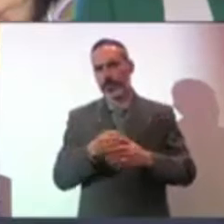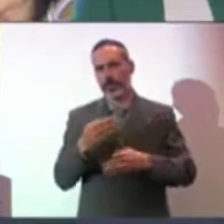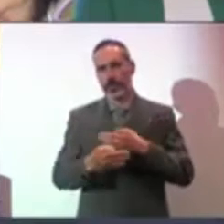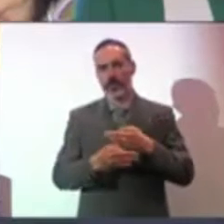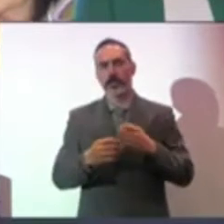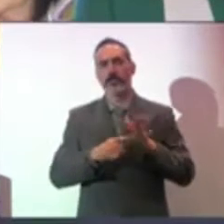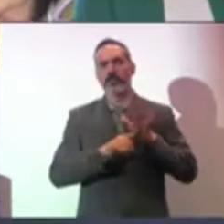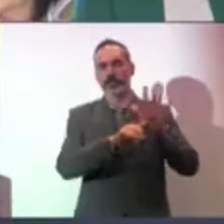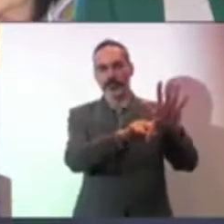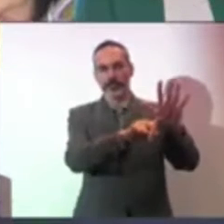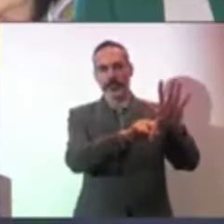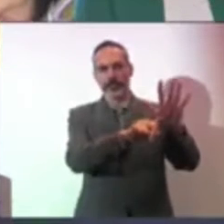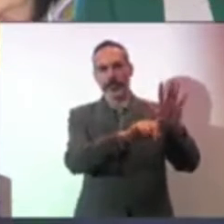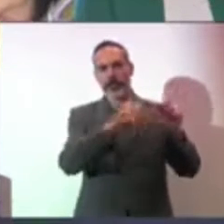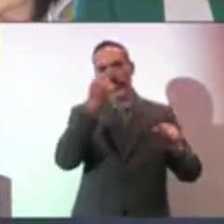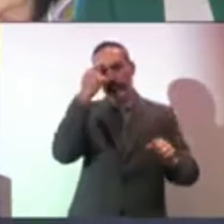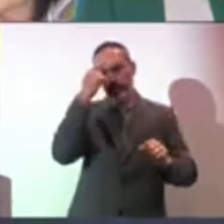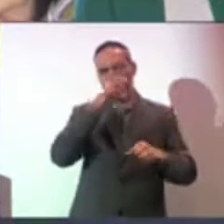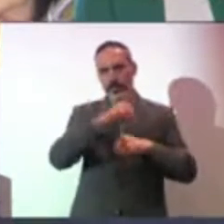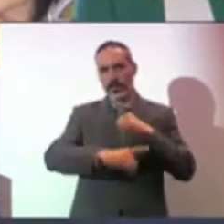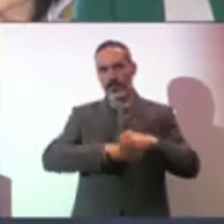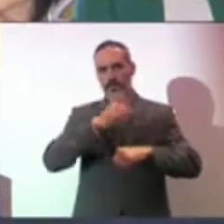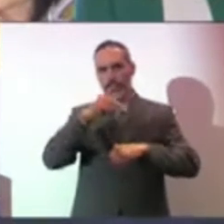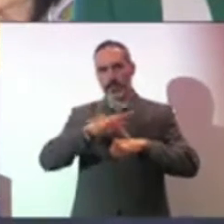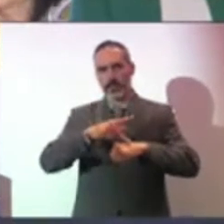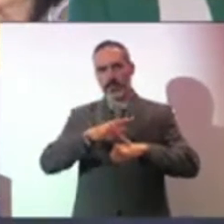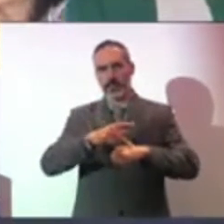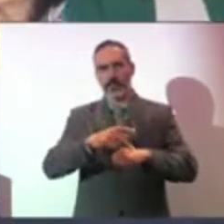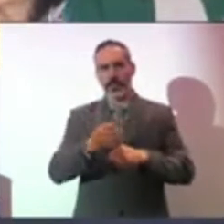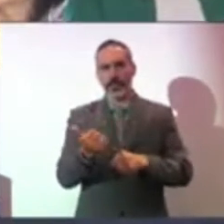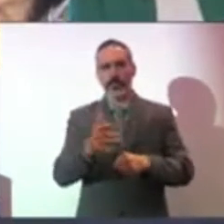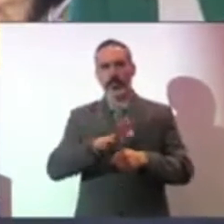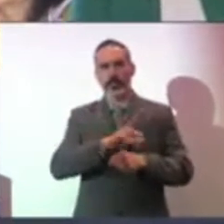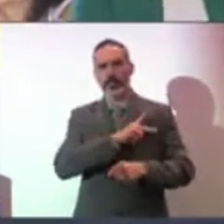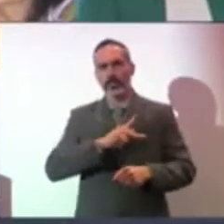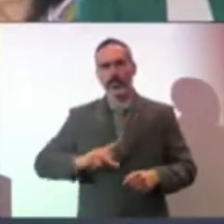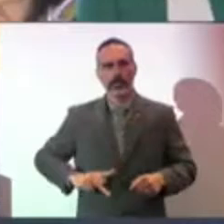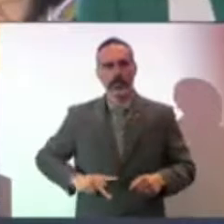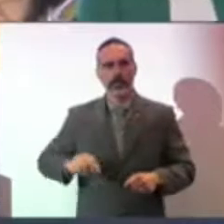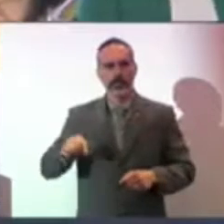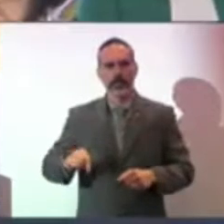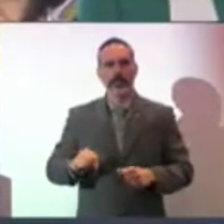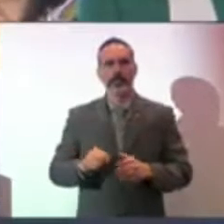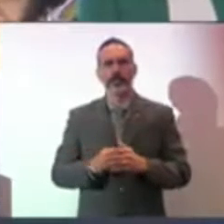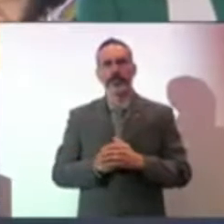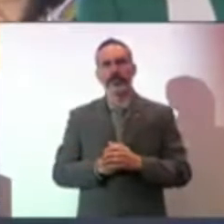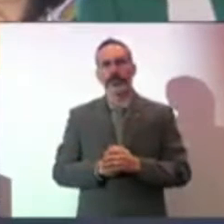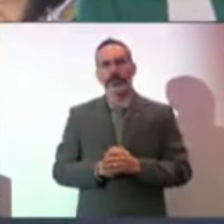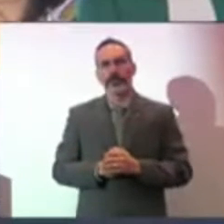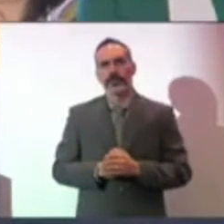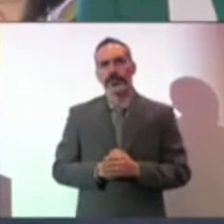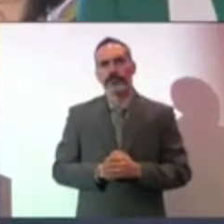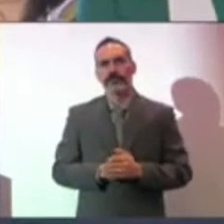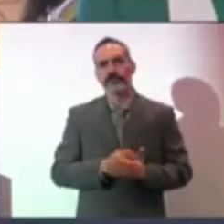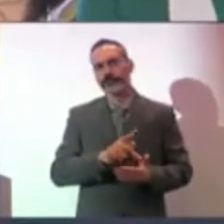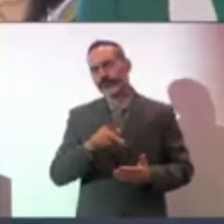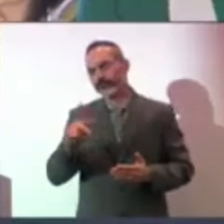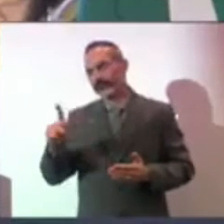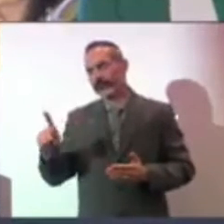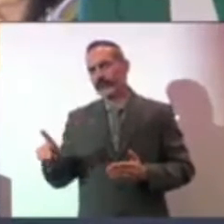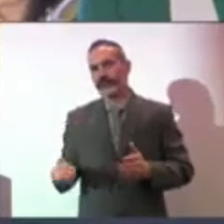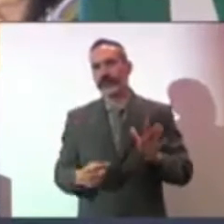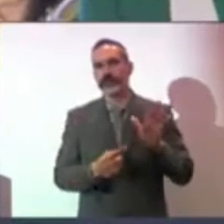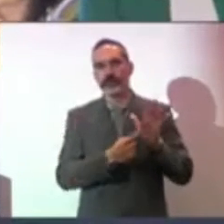los titulares de las dependencias de la Administración Pública Municipal. Será un análisis